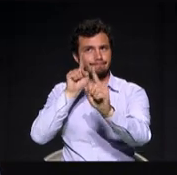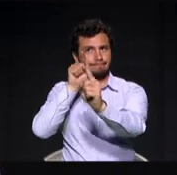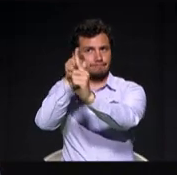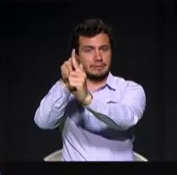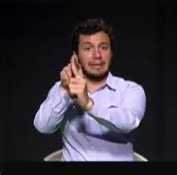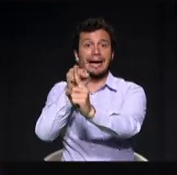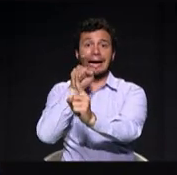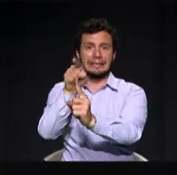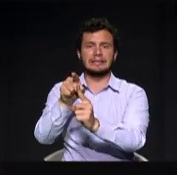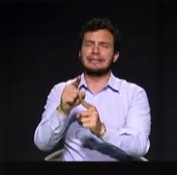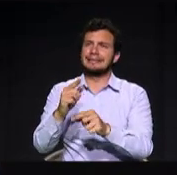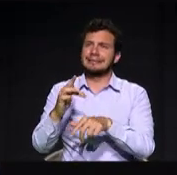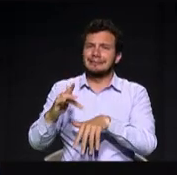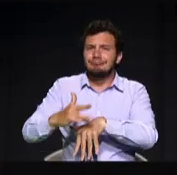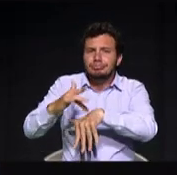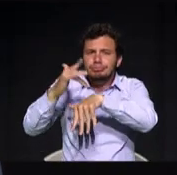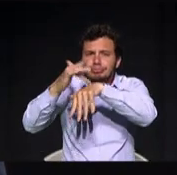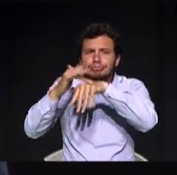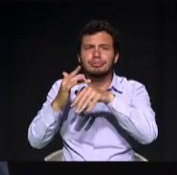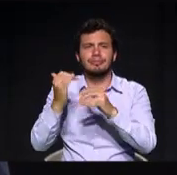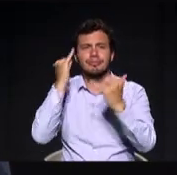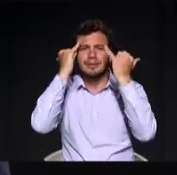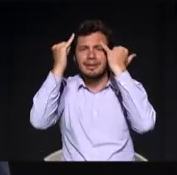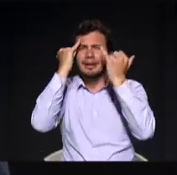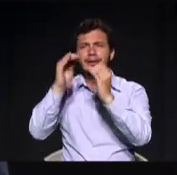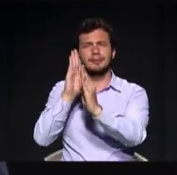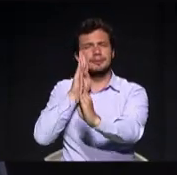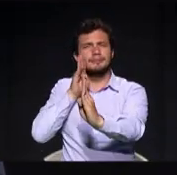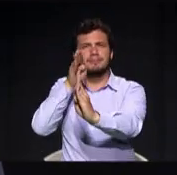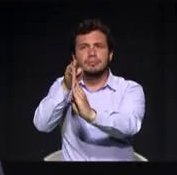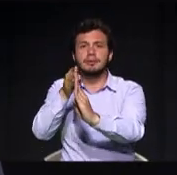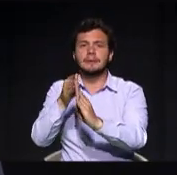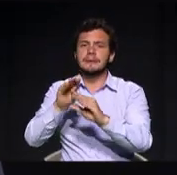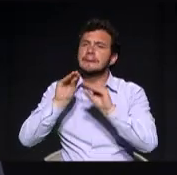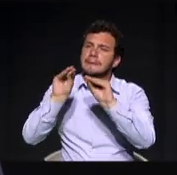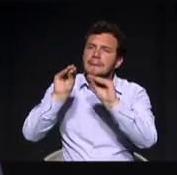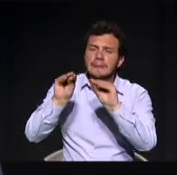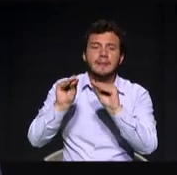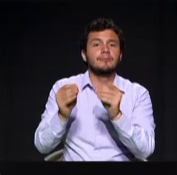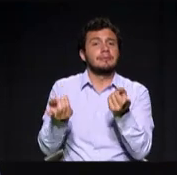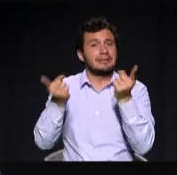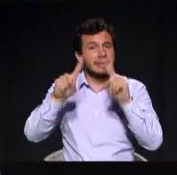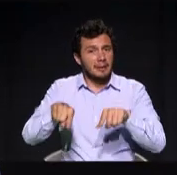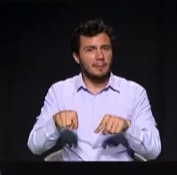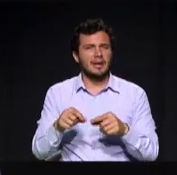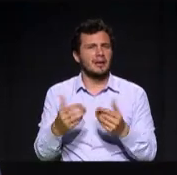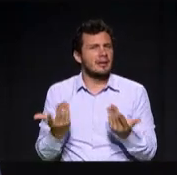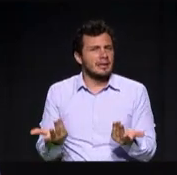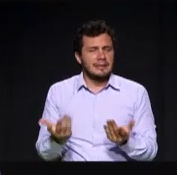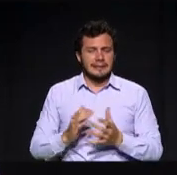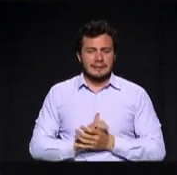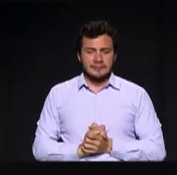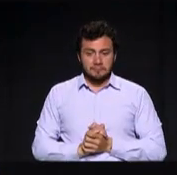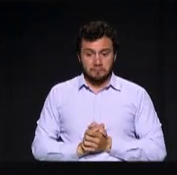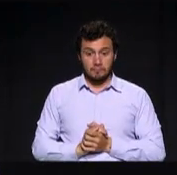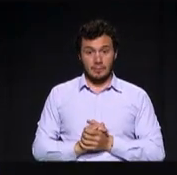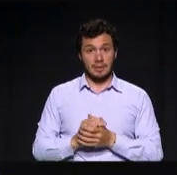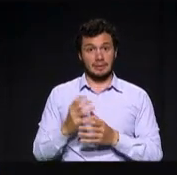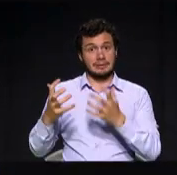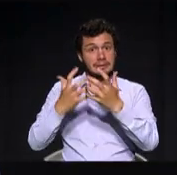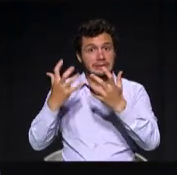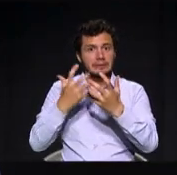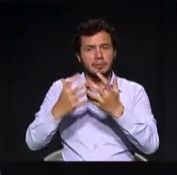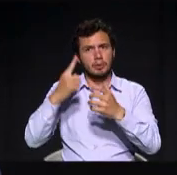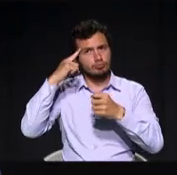estimular de forma directa pero no solamente en la asesoría sino realmente en la implementación de sistemas asociativos para creación de